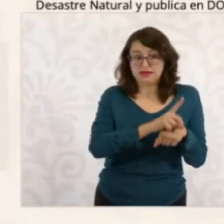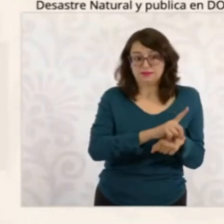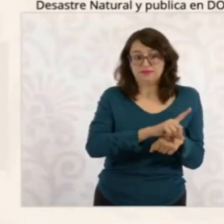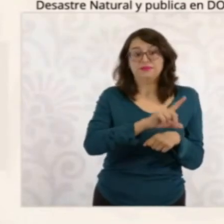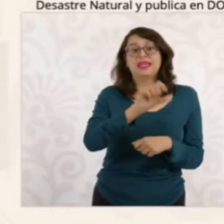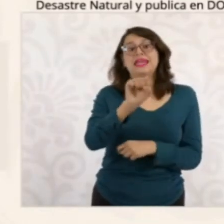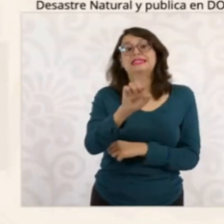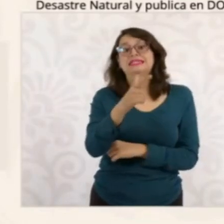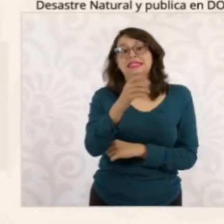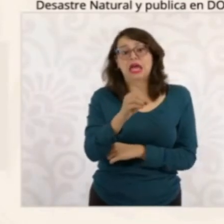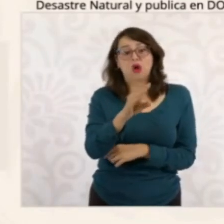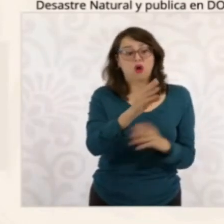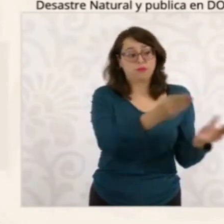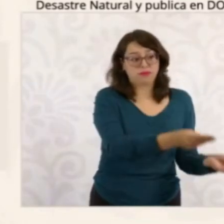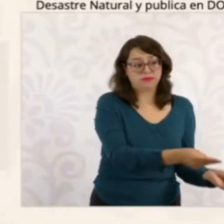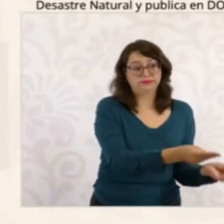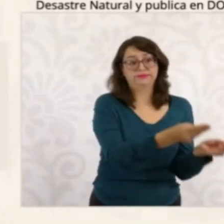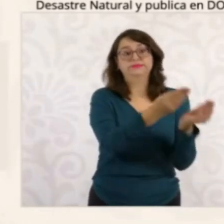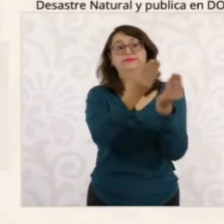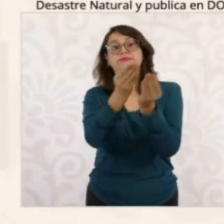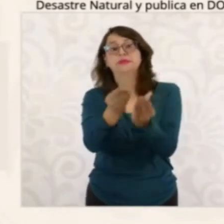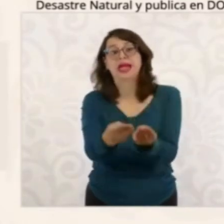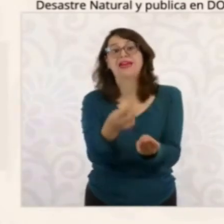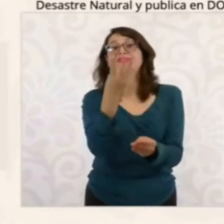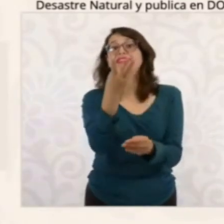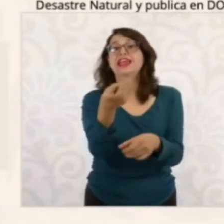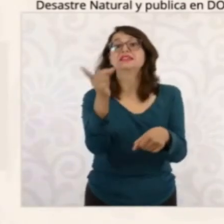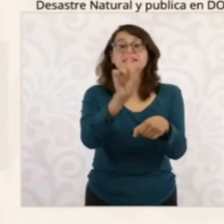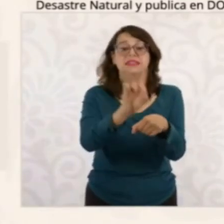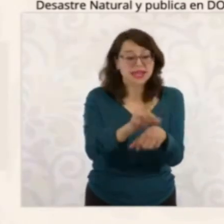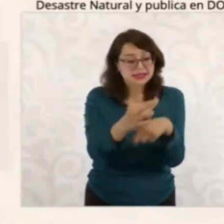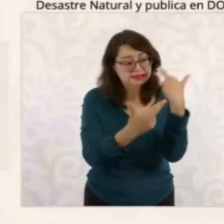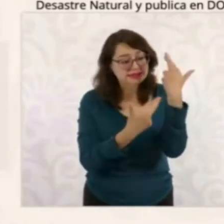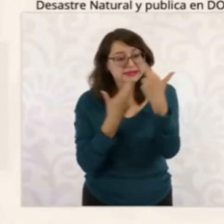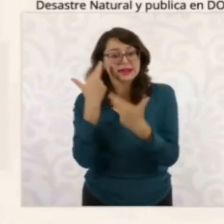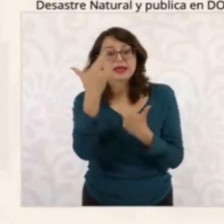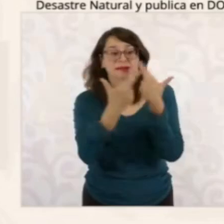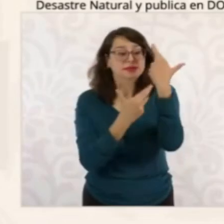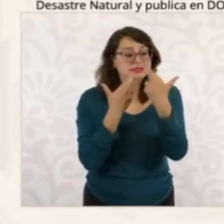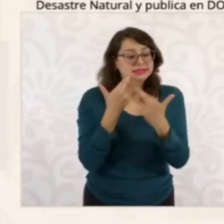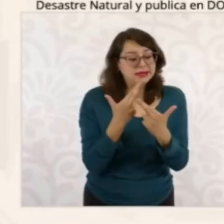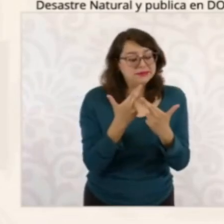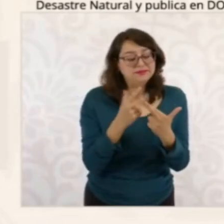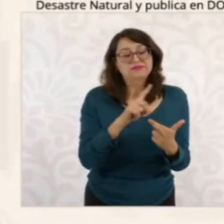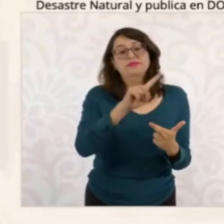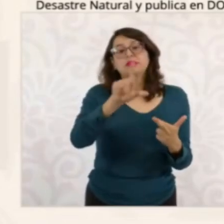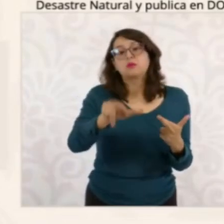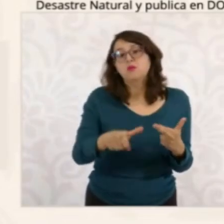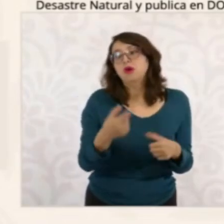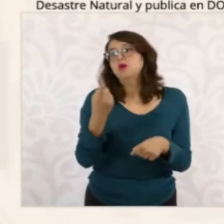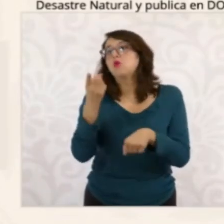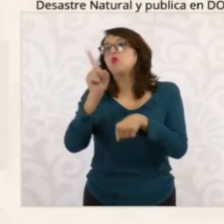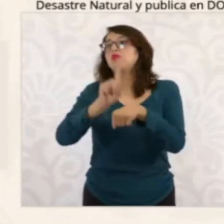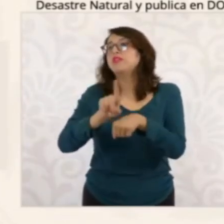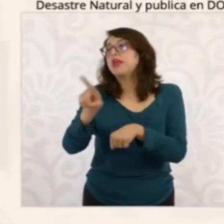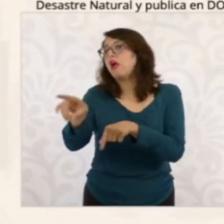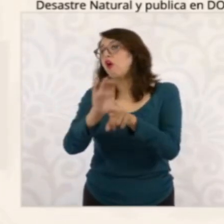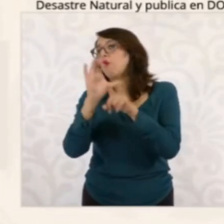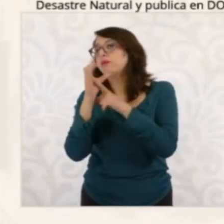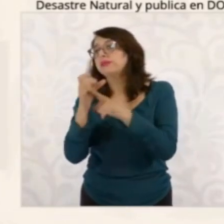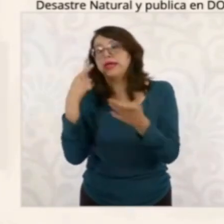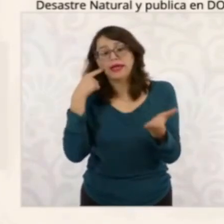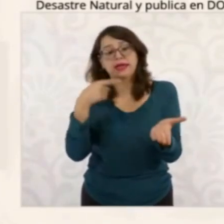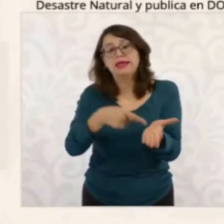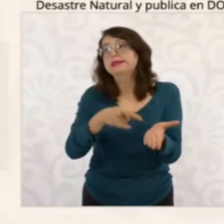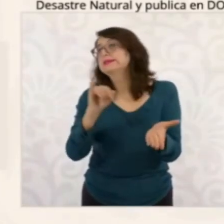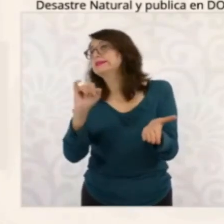a revisar el dictamen. Luego otro día más en convocar a un comité que decía si el dictamen pasaba o no pasaba.